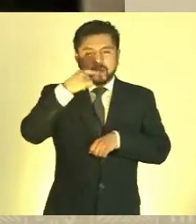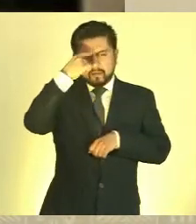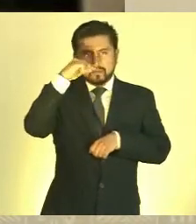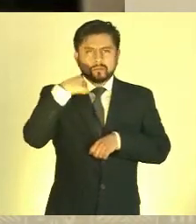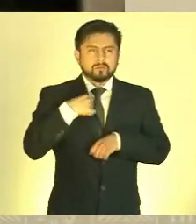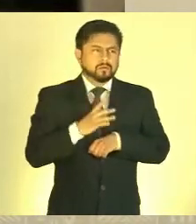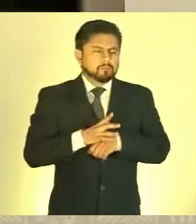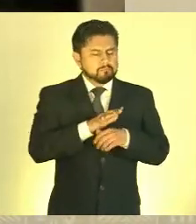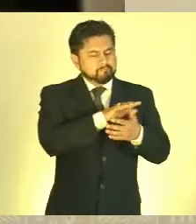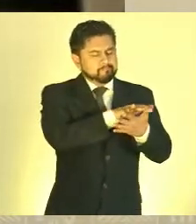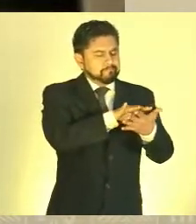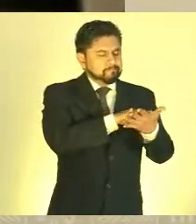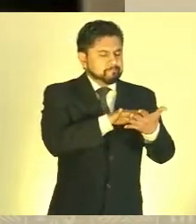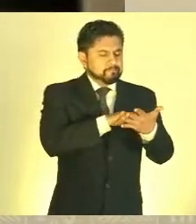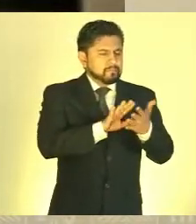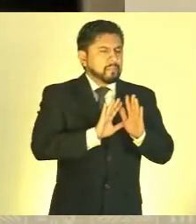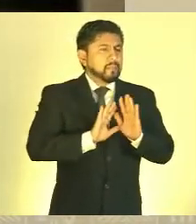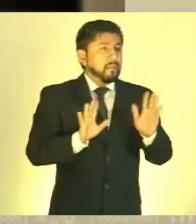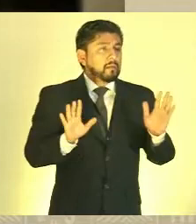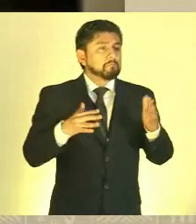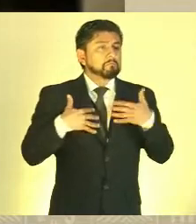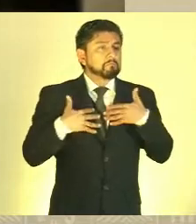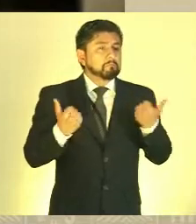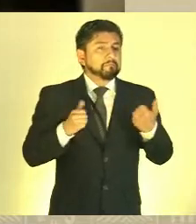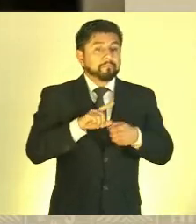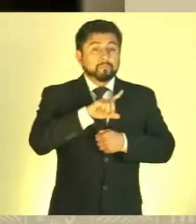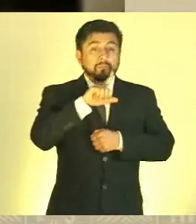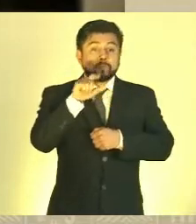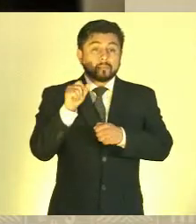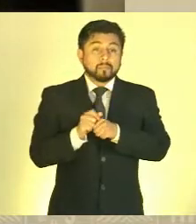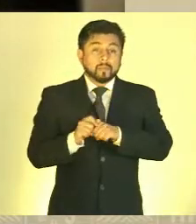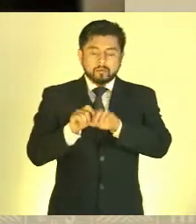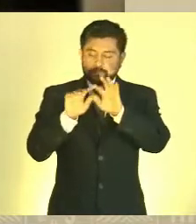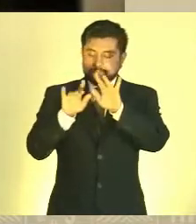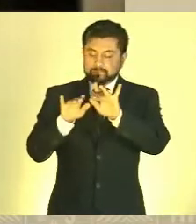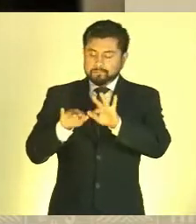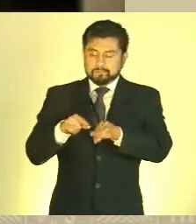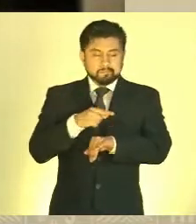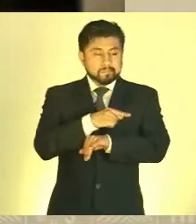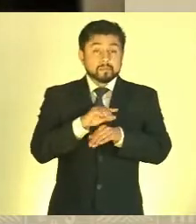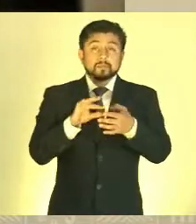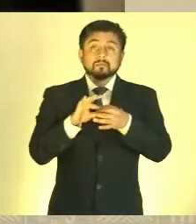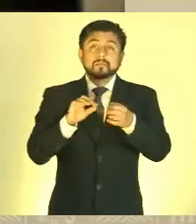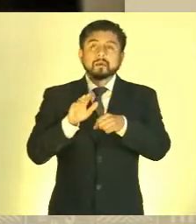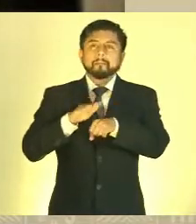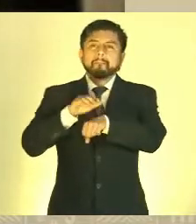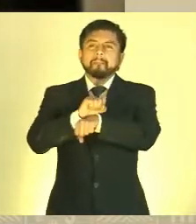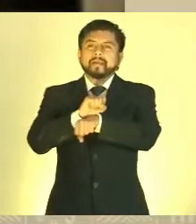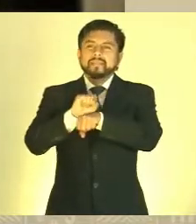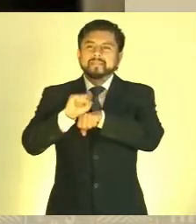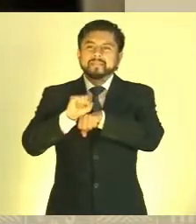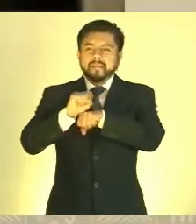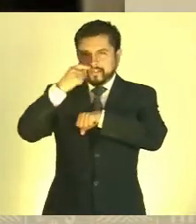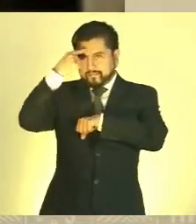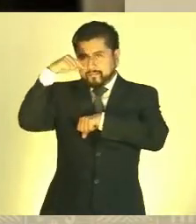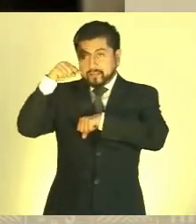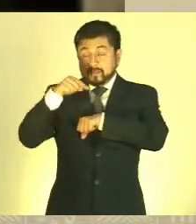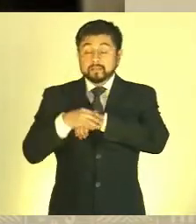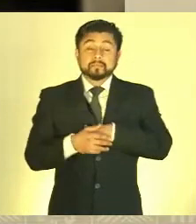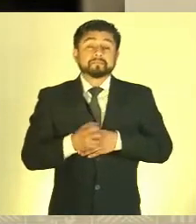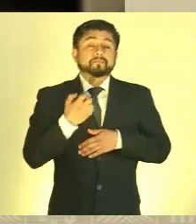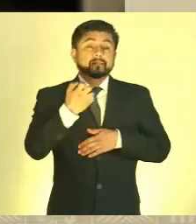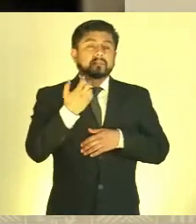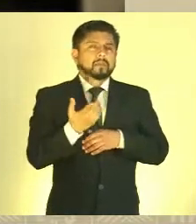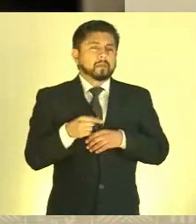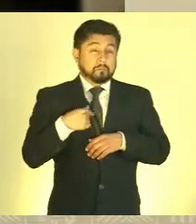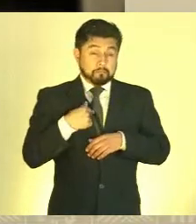he entendido, ¿no? A través de mucha divulgación. Claro, la novela no es un ensayo